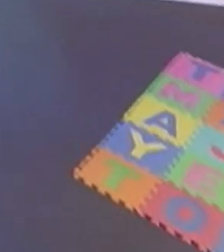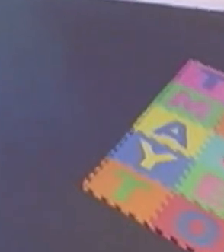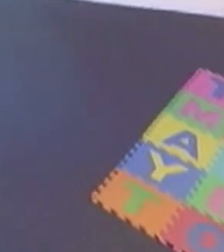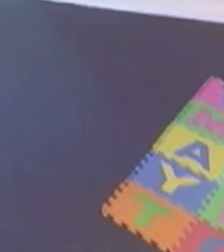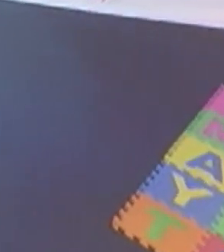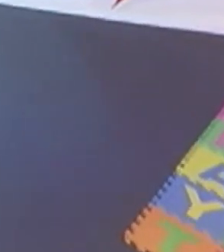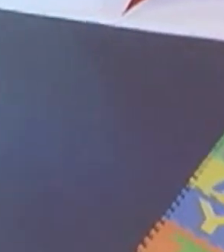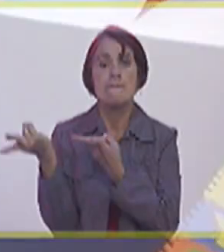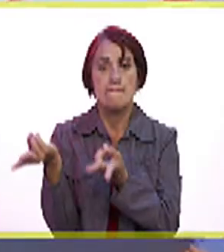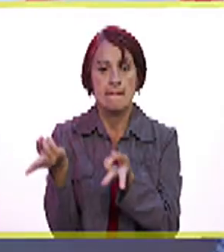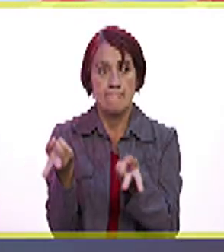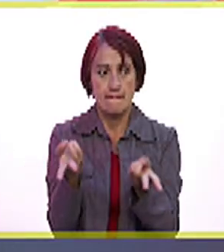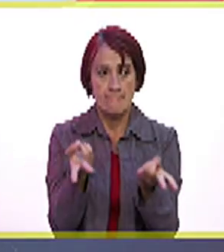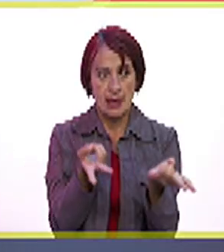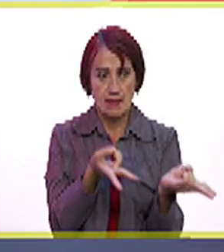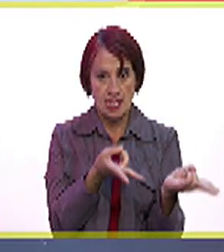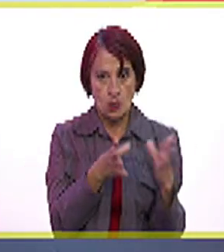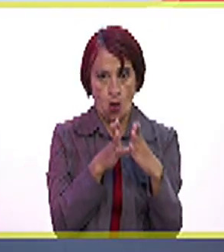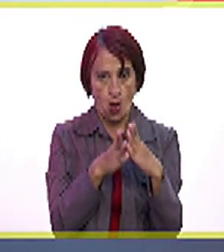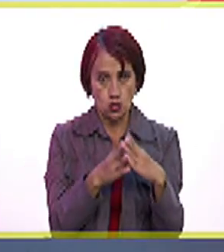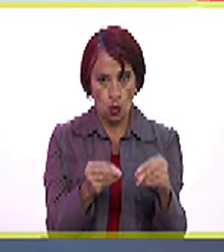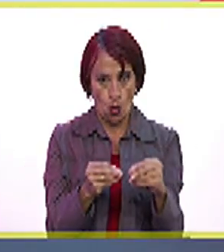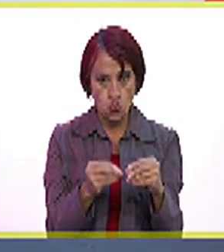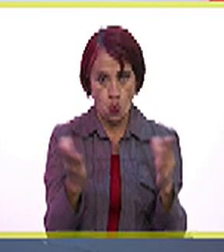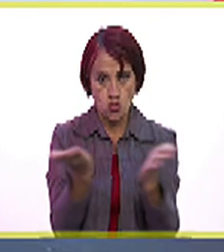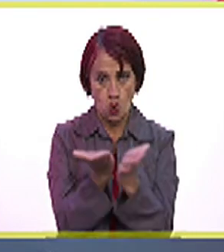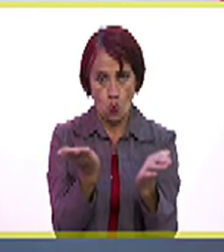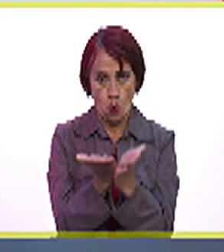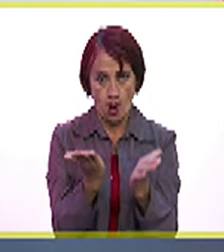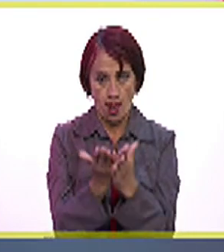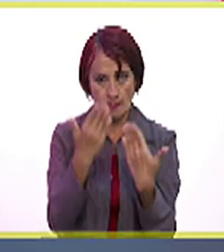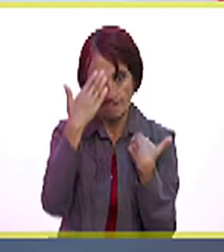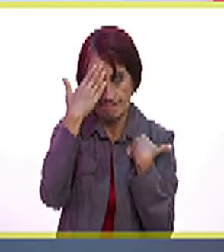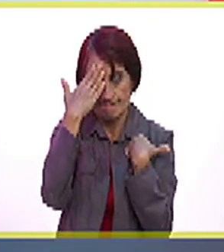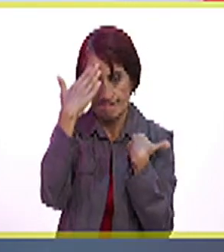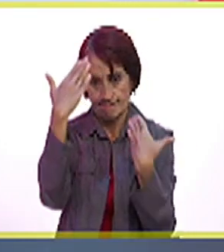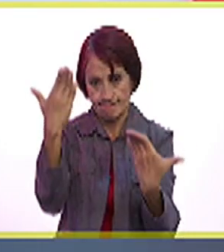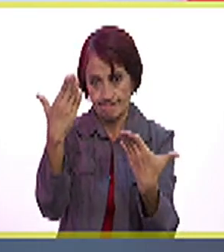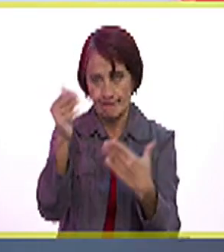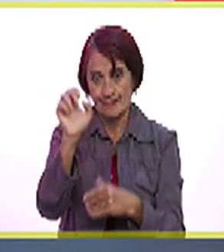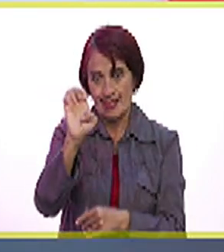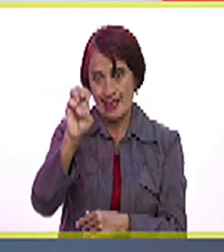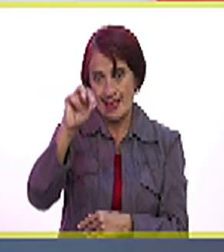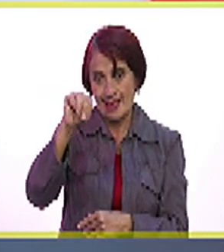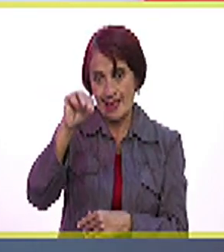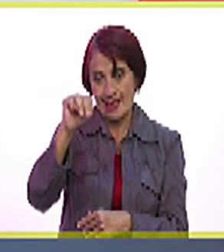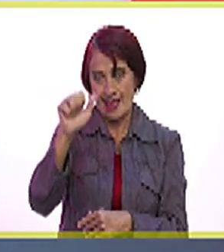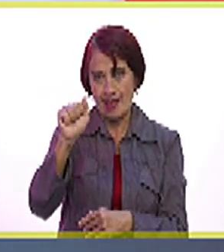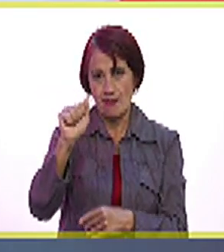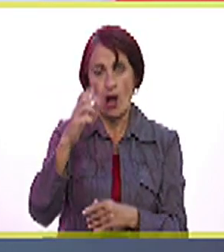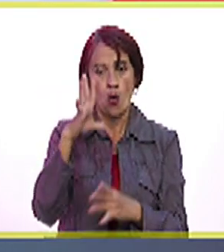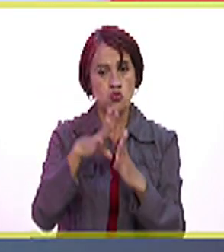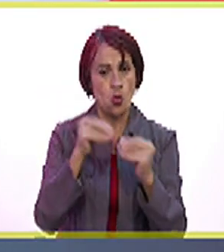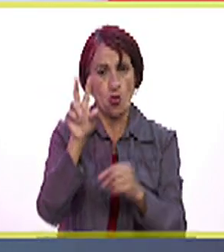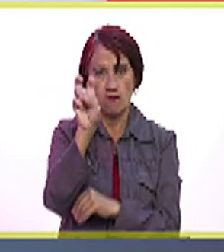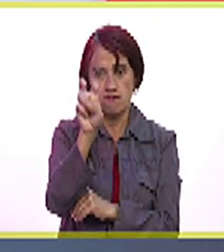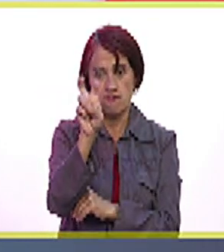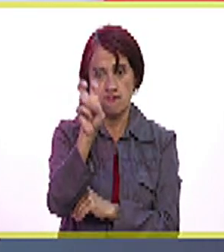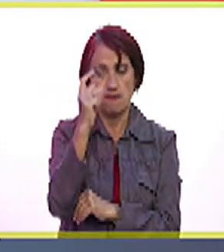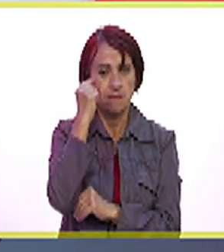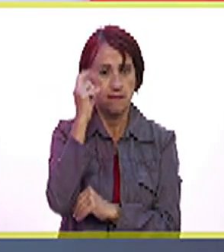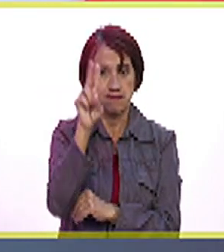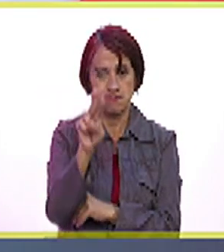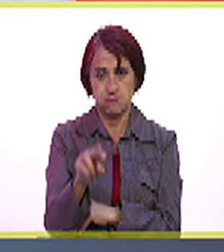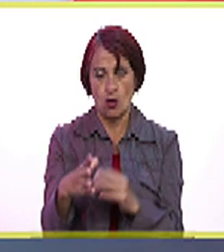Bienvenidos sean todos a su programa Cada Familia una Escuela. Los saluda la profesora Emma Borromé, como todos los viernes en el área de formación de